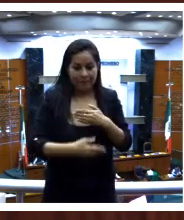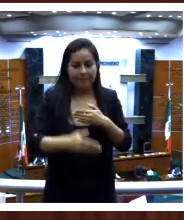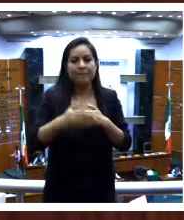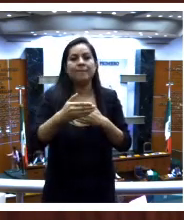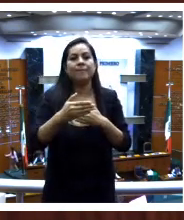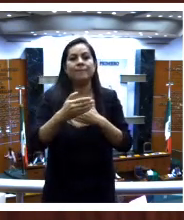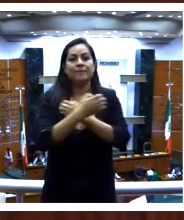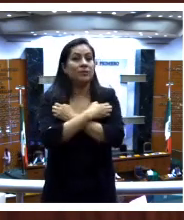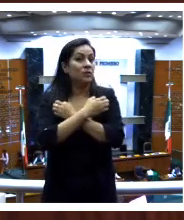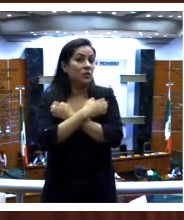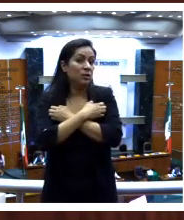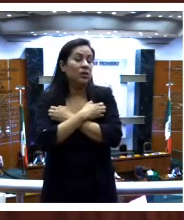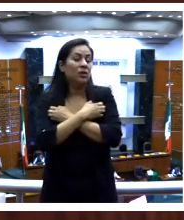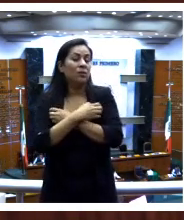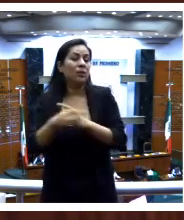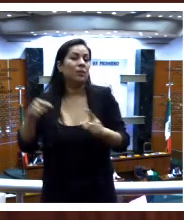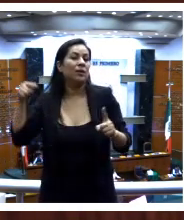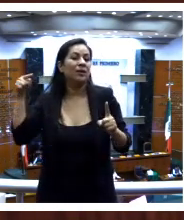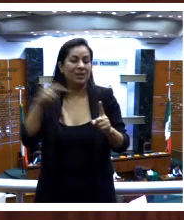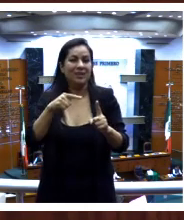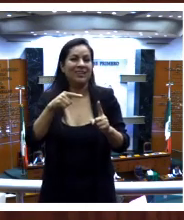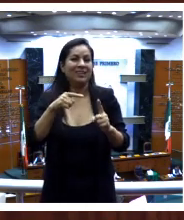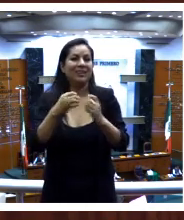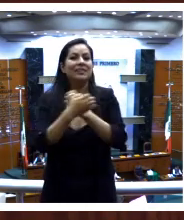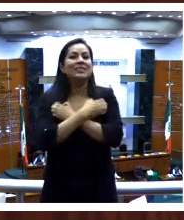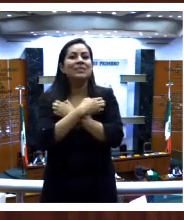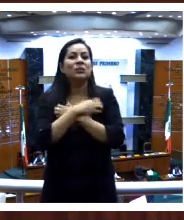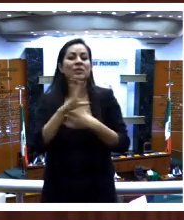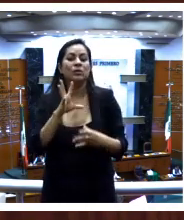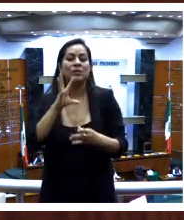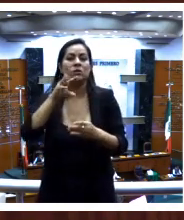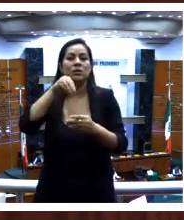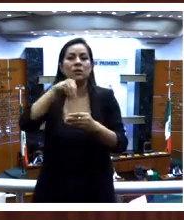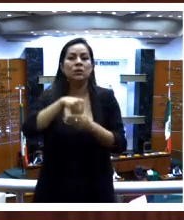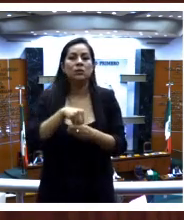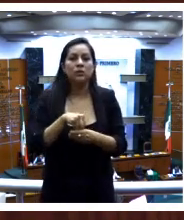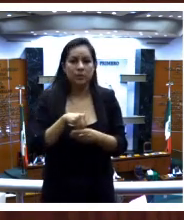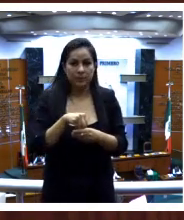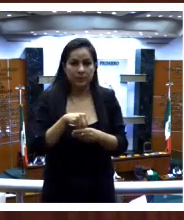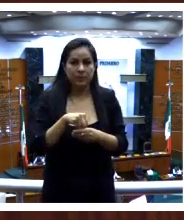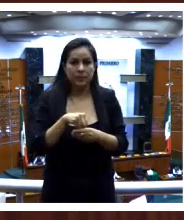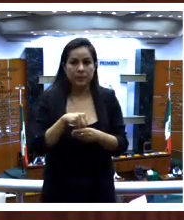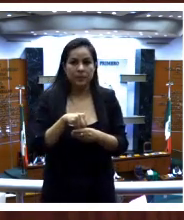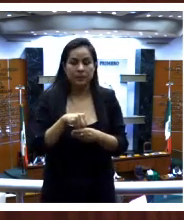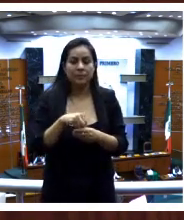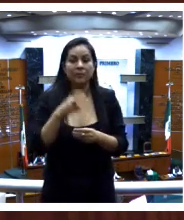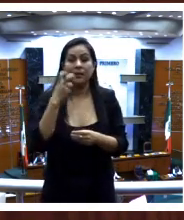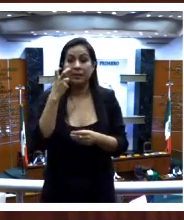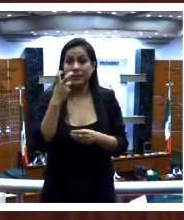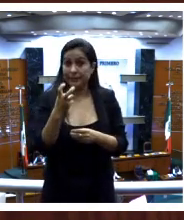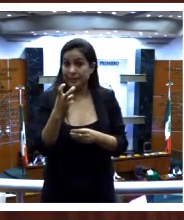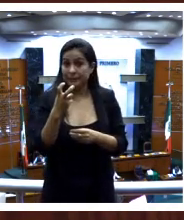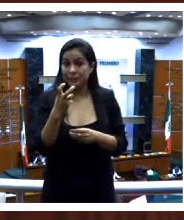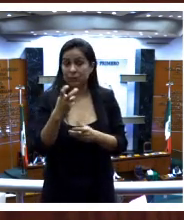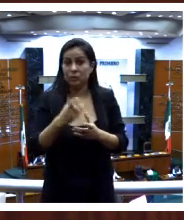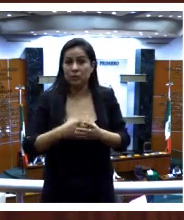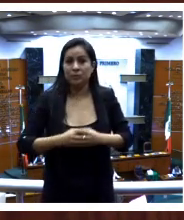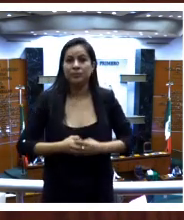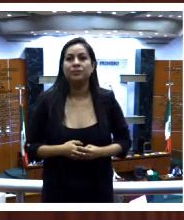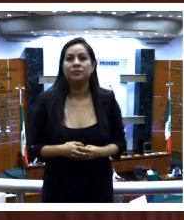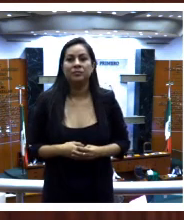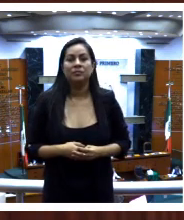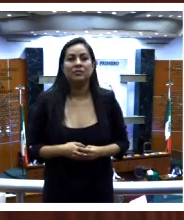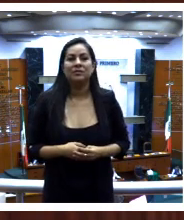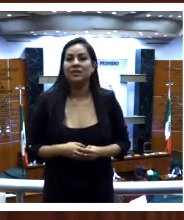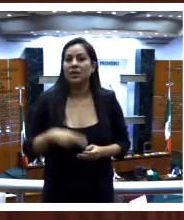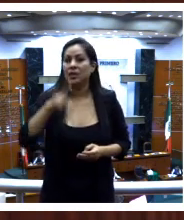es precisamente esta educación inclusiva. Esto es, el que no